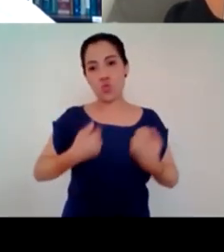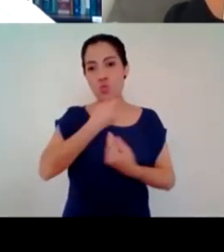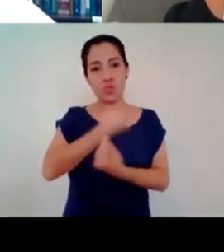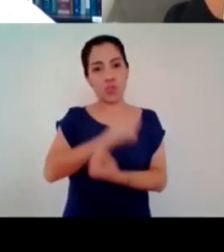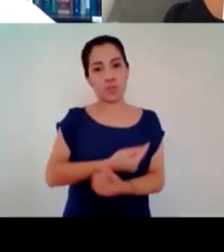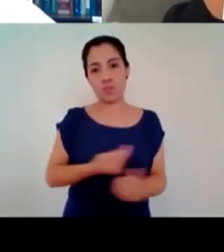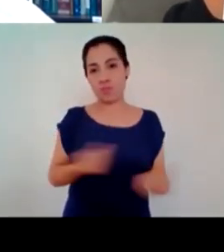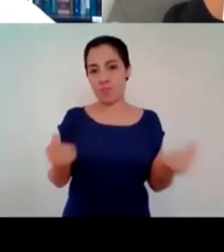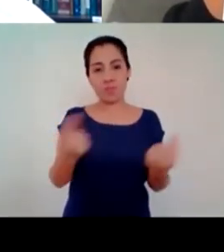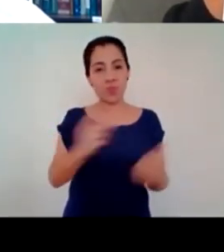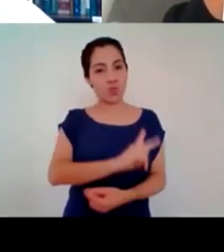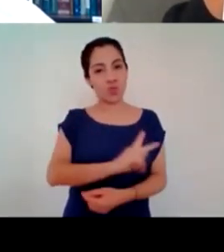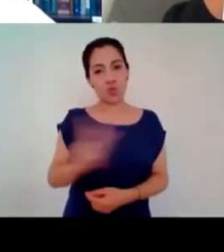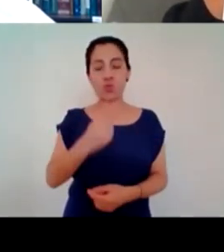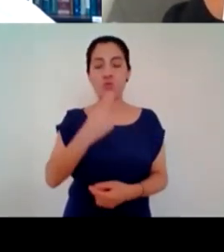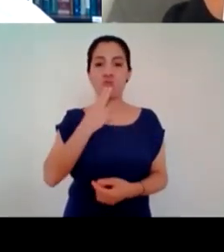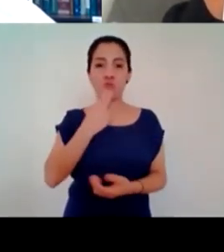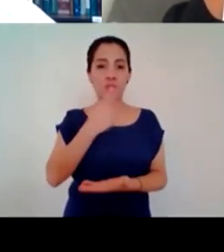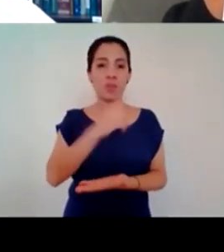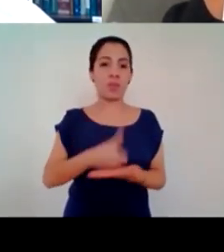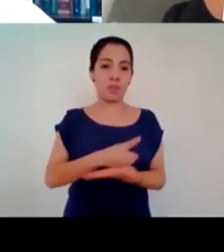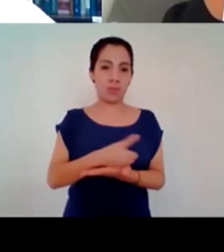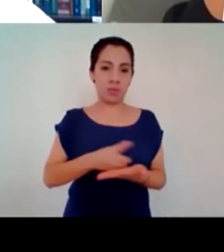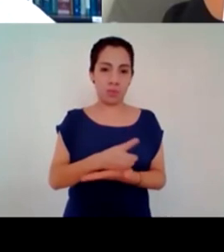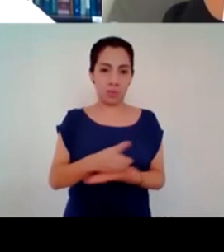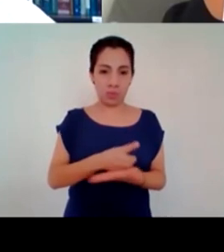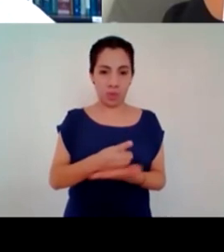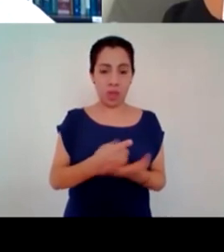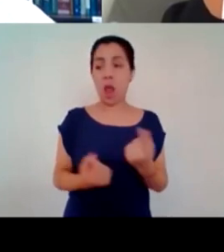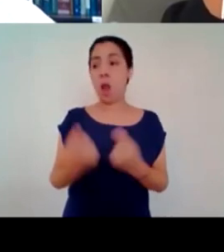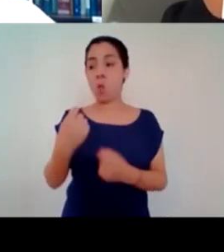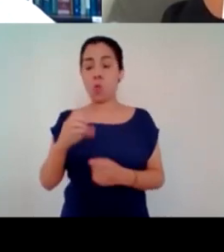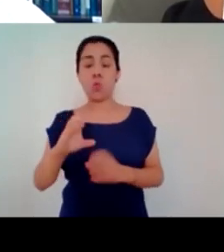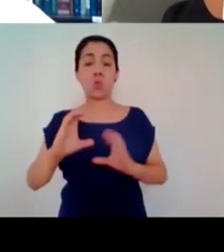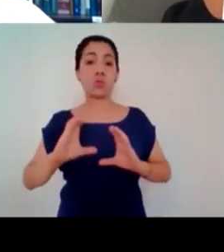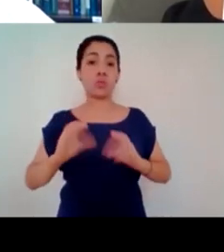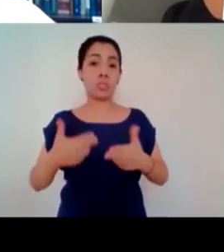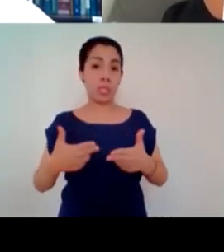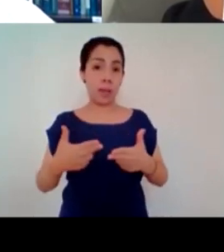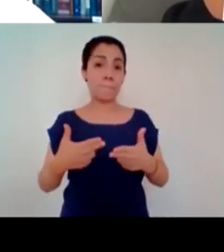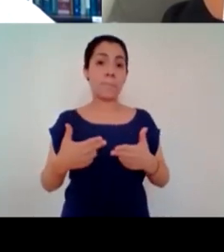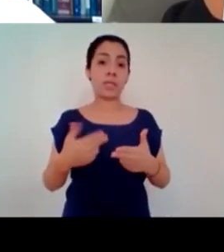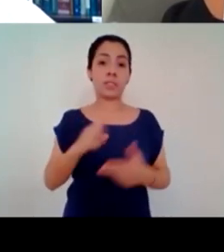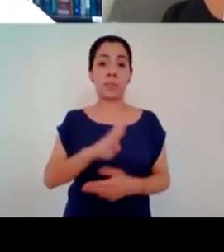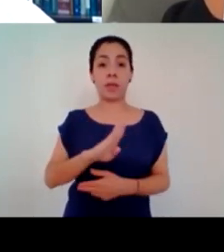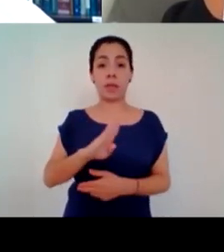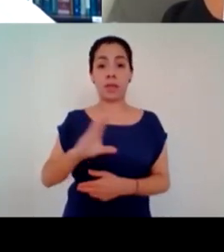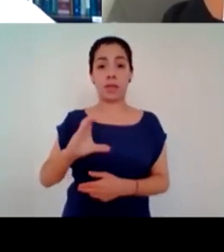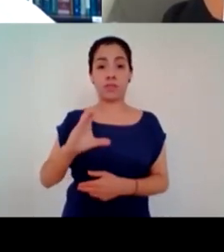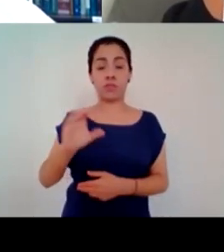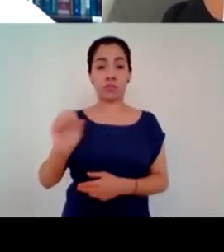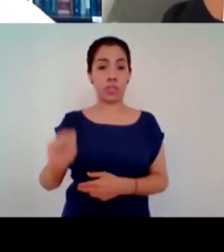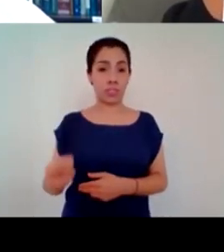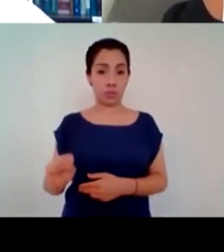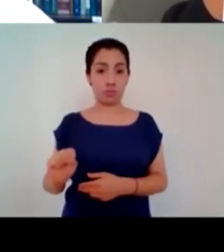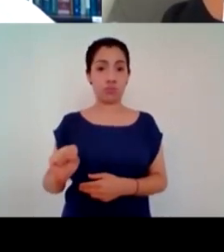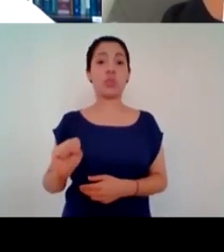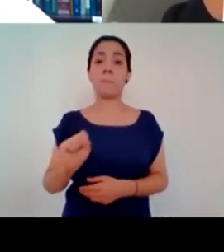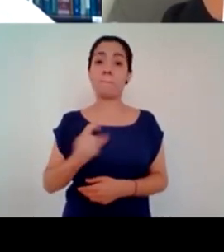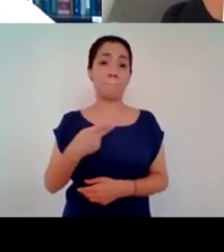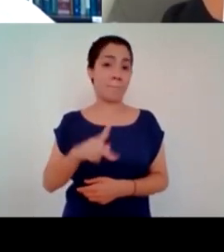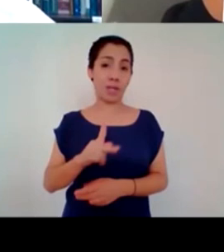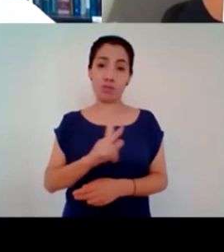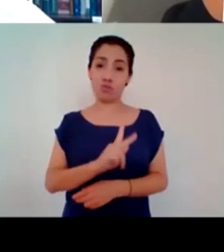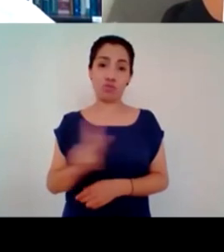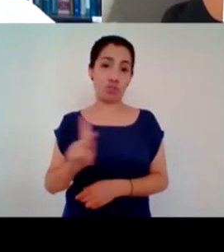chavos de Chiapas, de Oaxaca, de Tamaulipas y de Baja California Sur. Y el 100% okay. Hay consumo, y no consumo solamente de una droga,